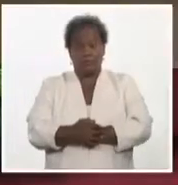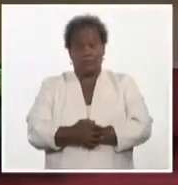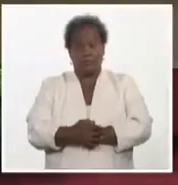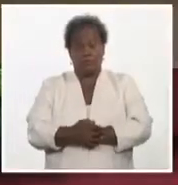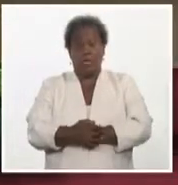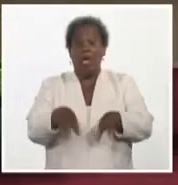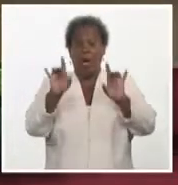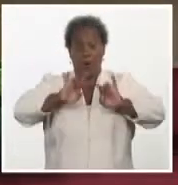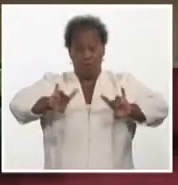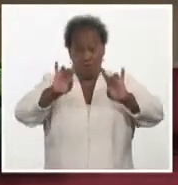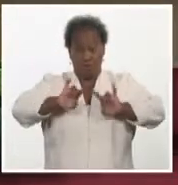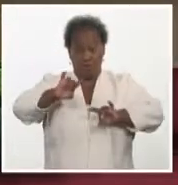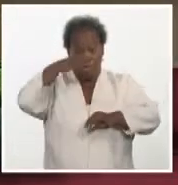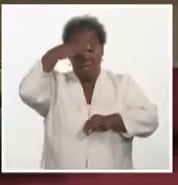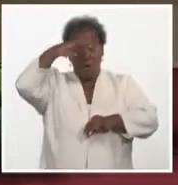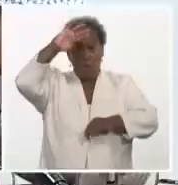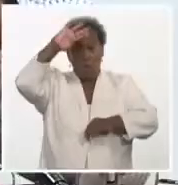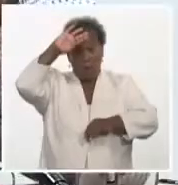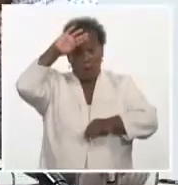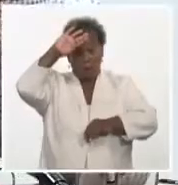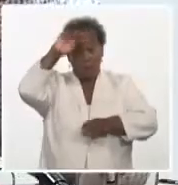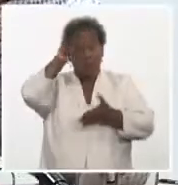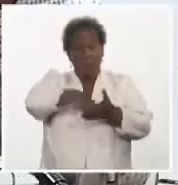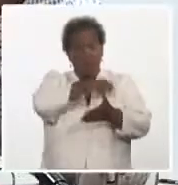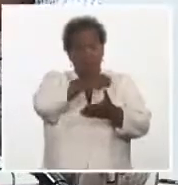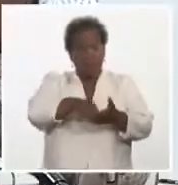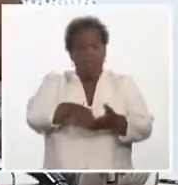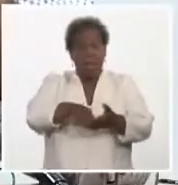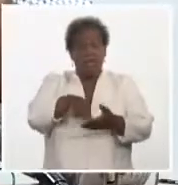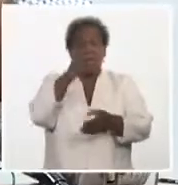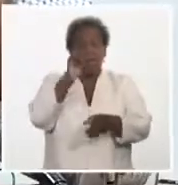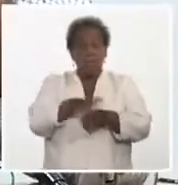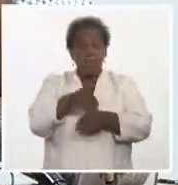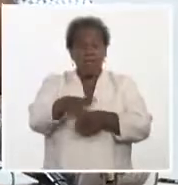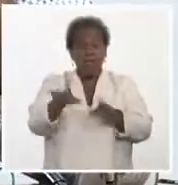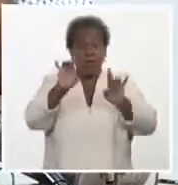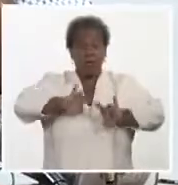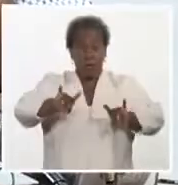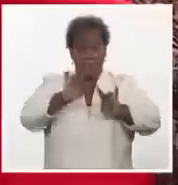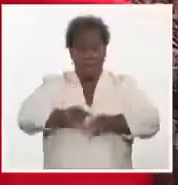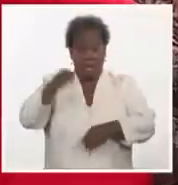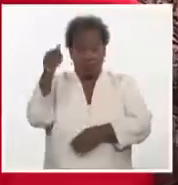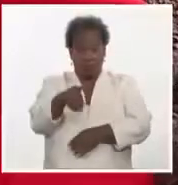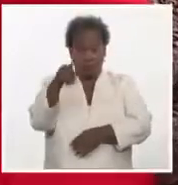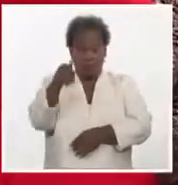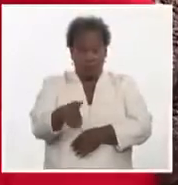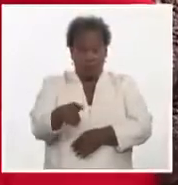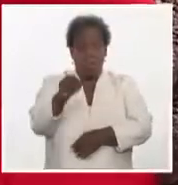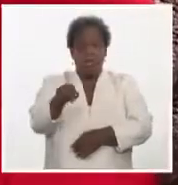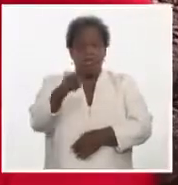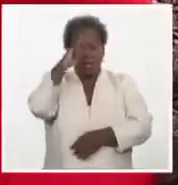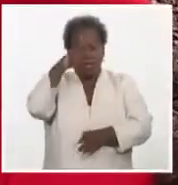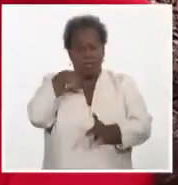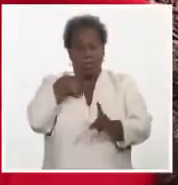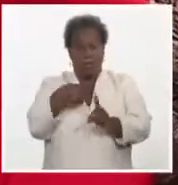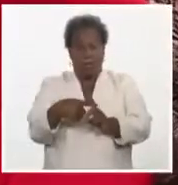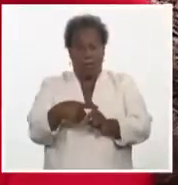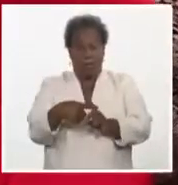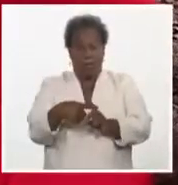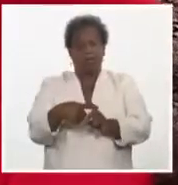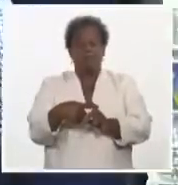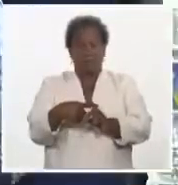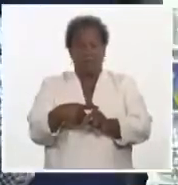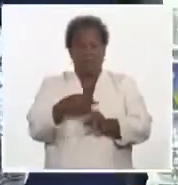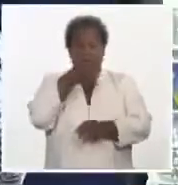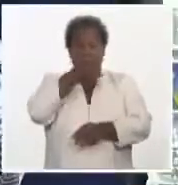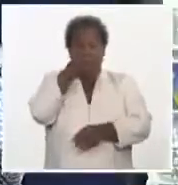Las universidades cubanas prevén el inicio de las actividades académicas de manera presencial en el mes de septiembre, informaron en